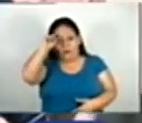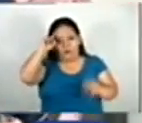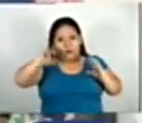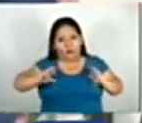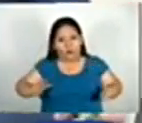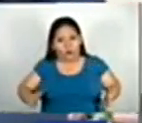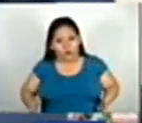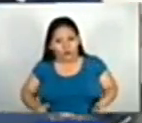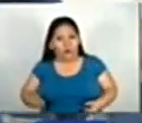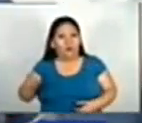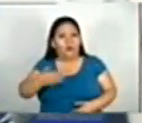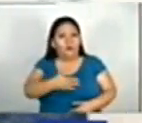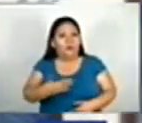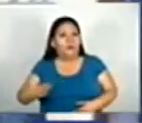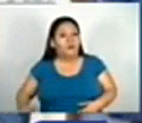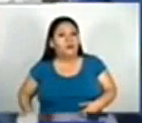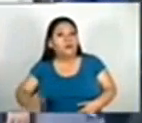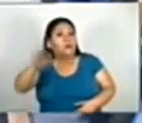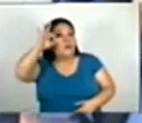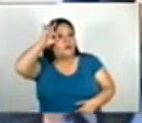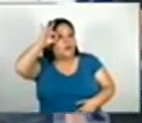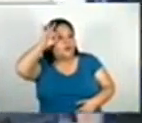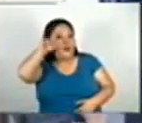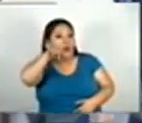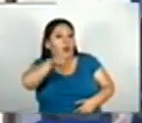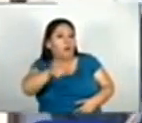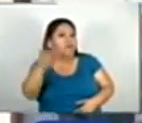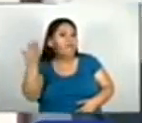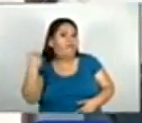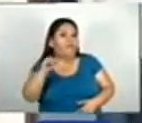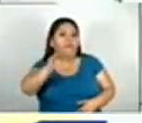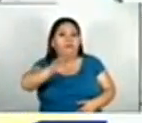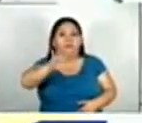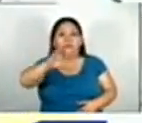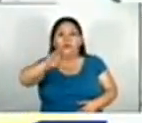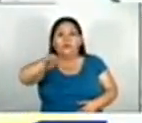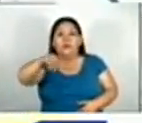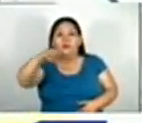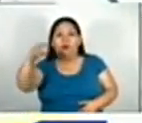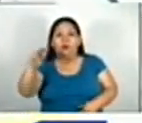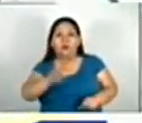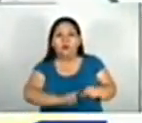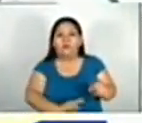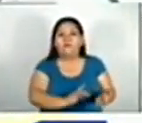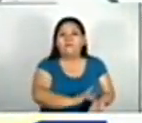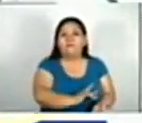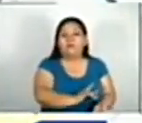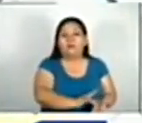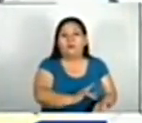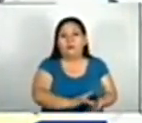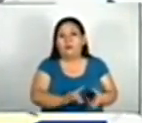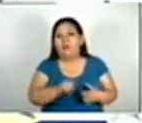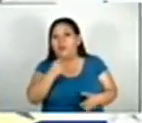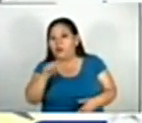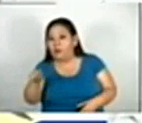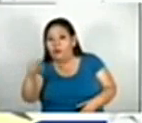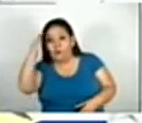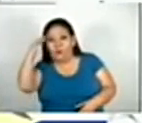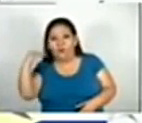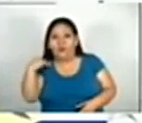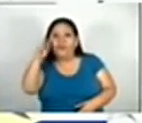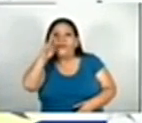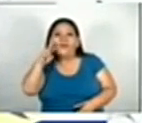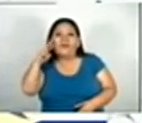de la administración de Mauricio Funes, acusados de desviar 350 millones de dólares del Estado, entre ellos la ex primera dama